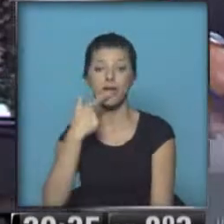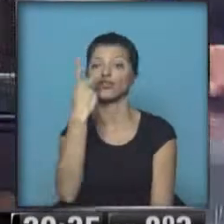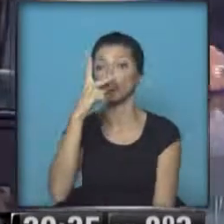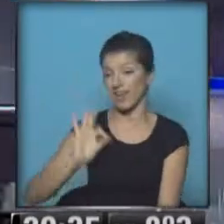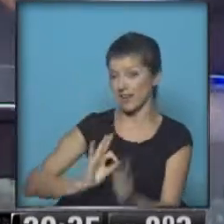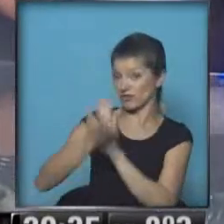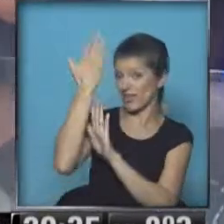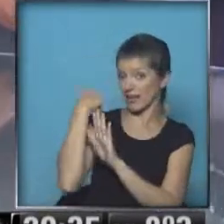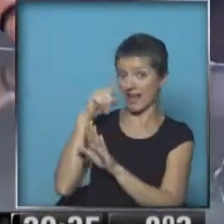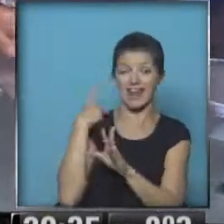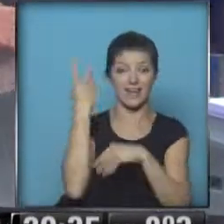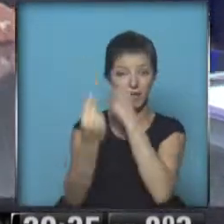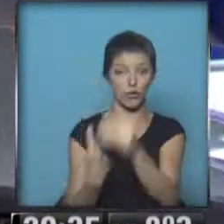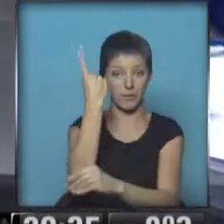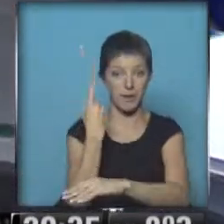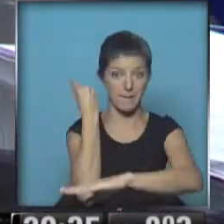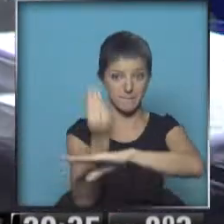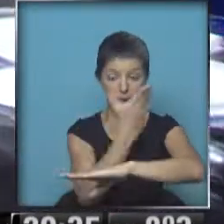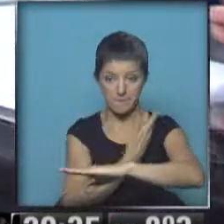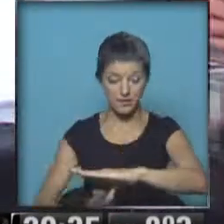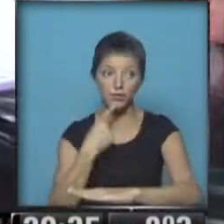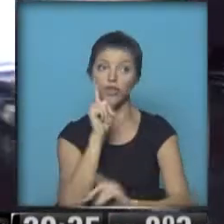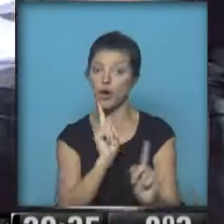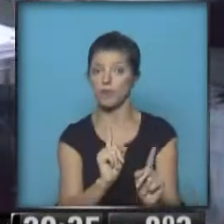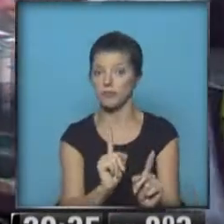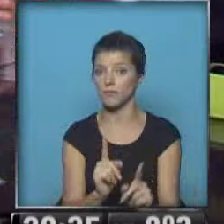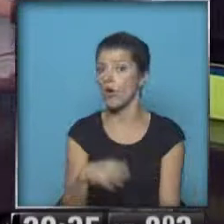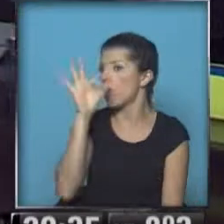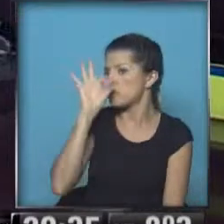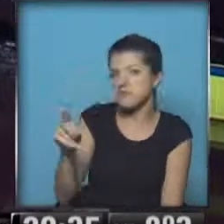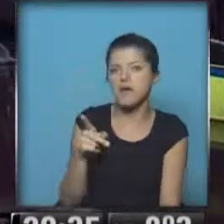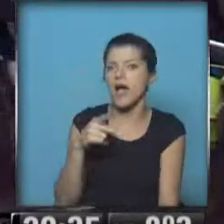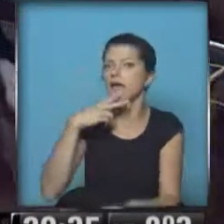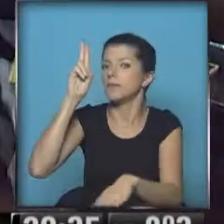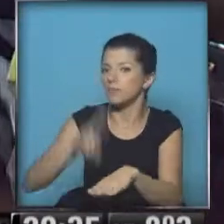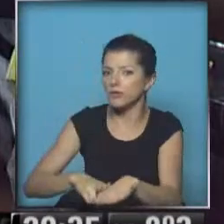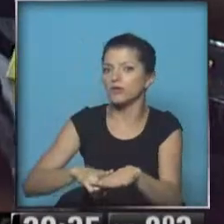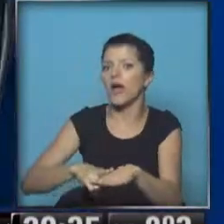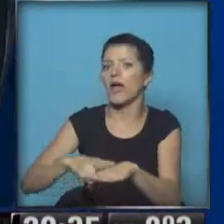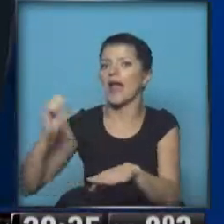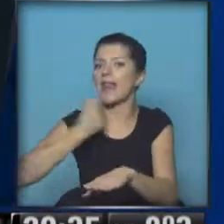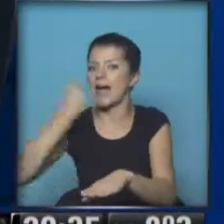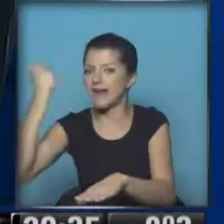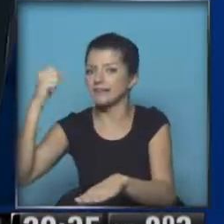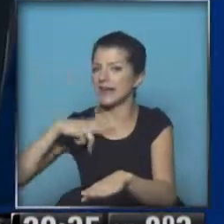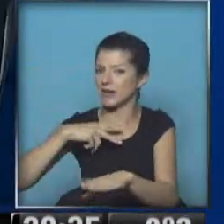todavía era candidato a primer ministro, y dijo exactamente eso. Nunca impuesto la riqueza, ese tipo de cosas. No, eso no les gusta